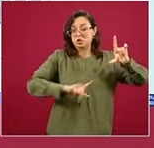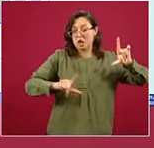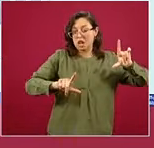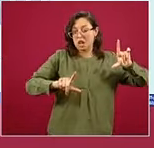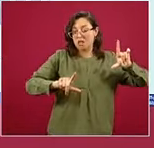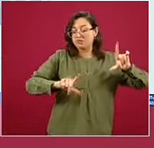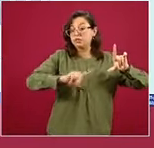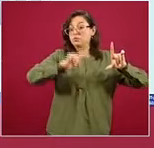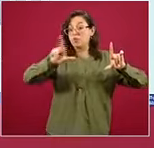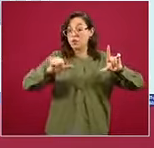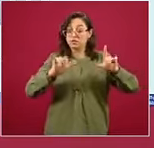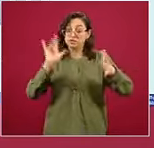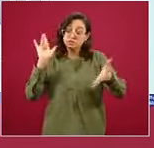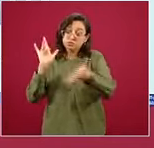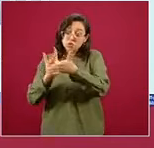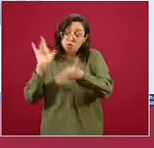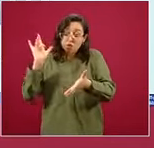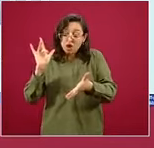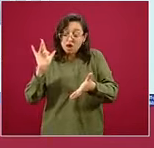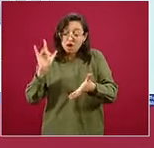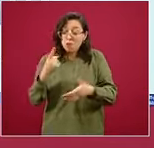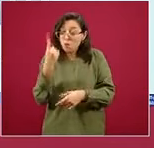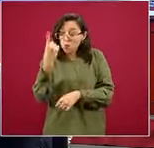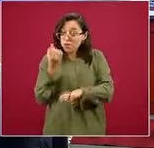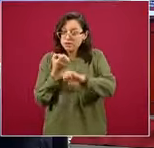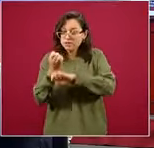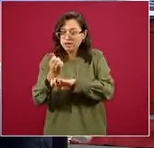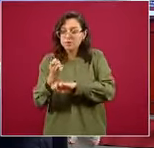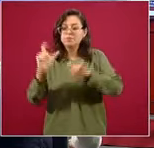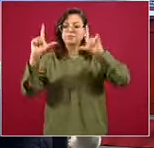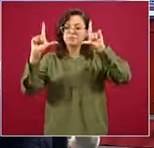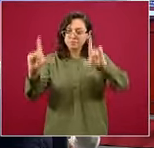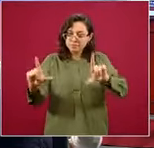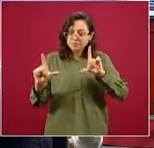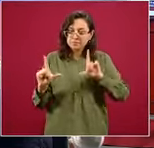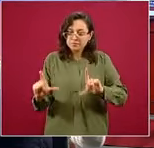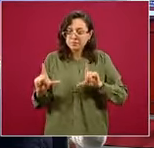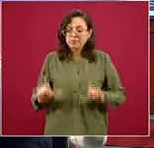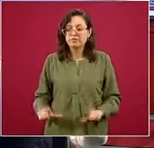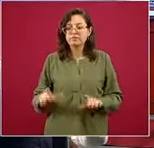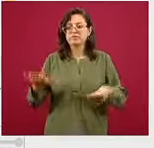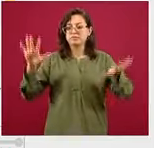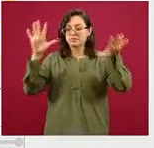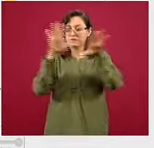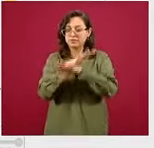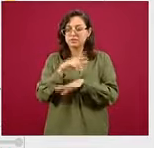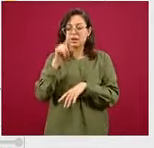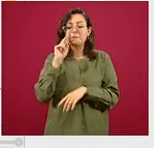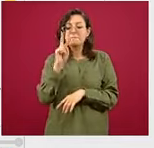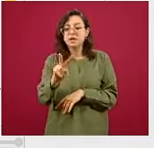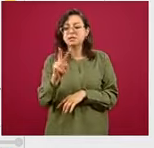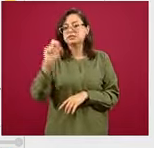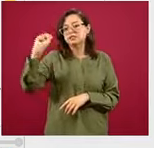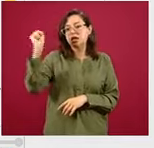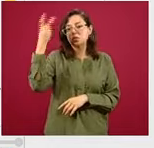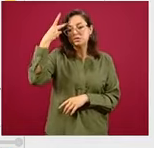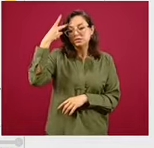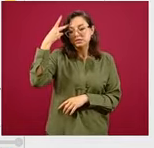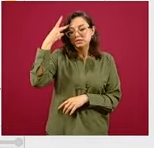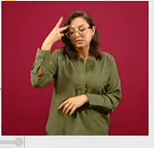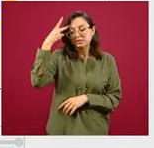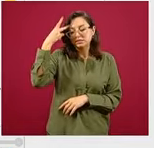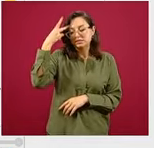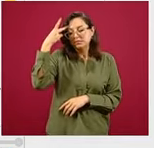seleccionan, es el específico. Y aquí está San Luis Potosí, los títulos se actualizan, ahí dice San Luis Potosí,